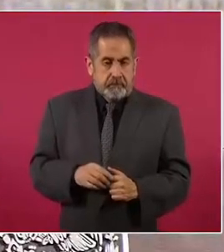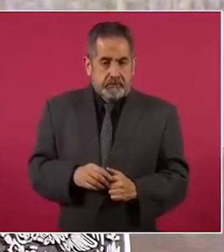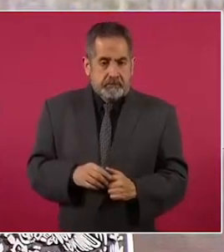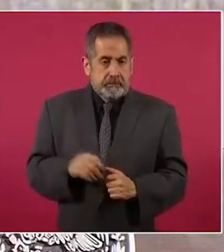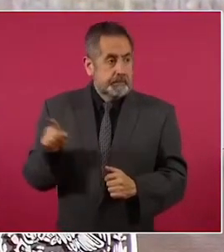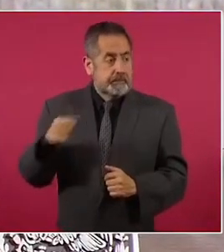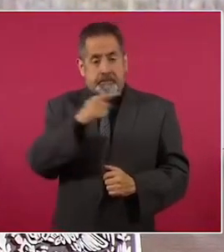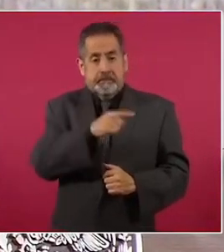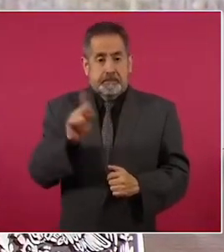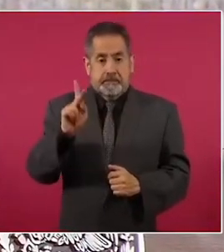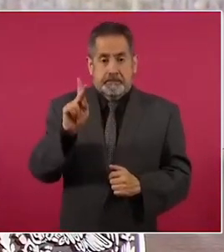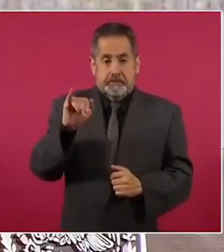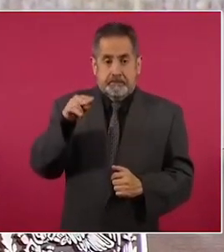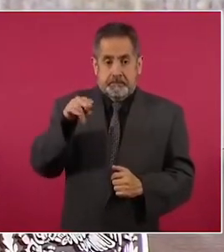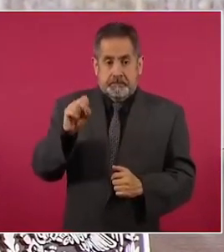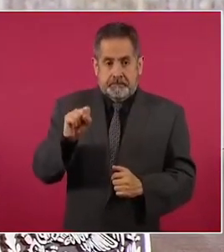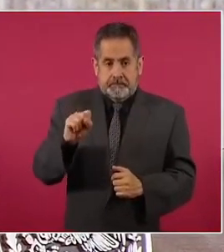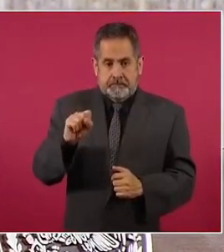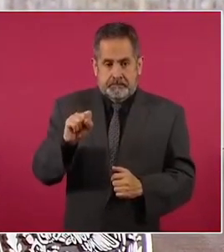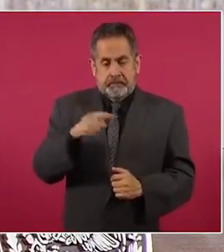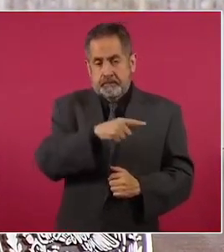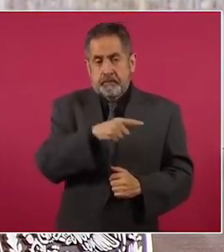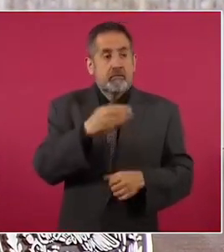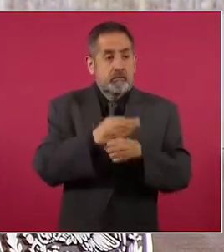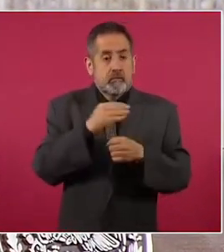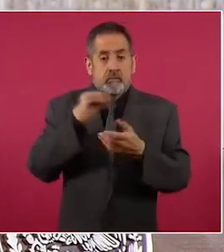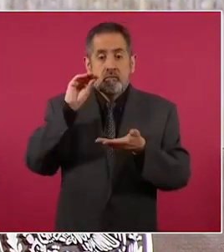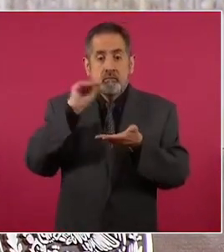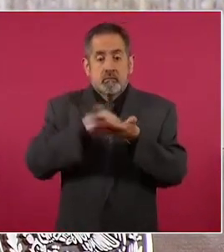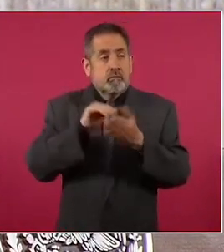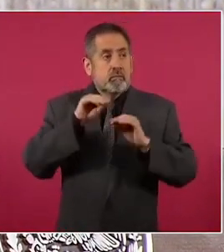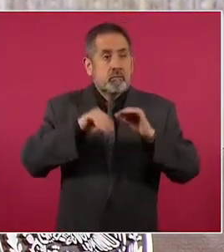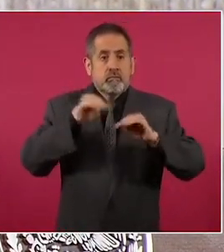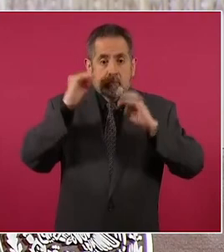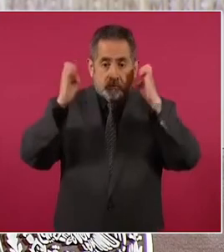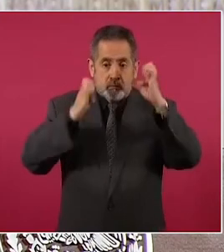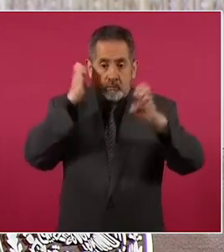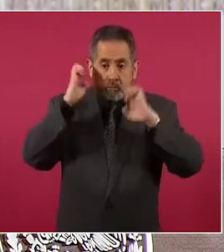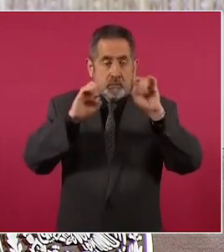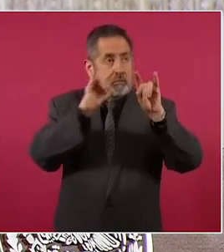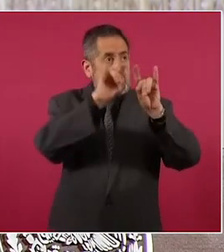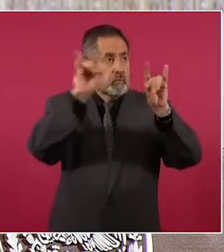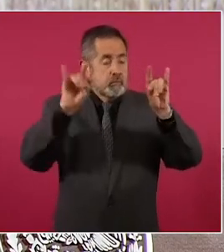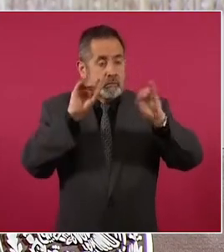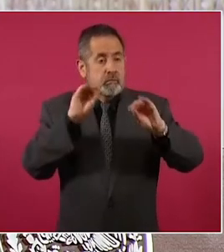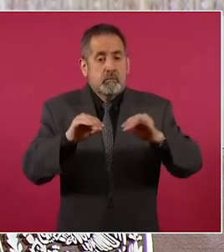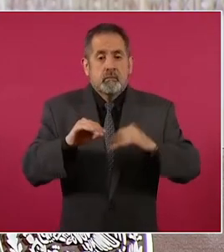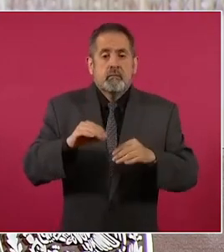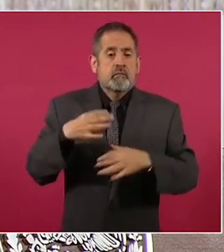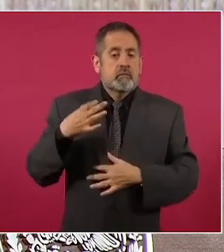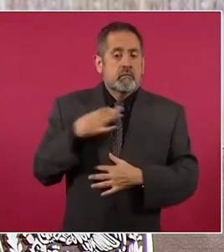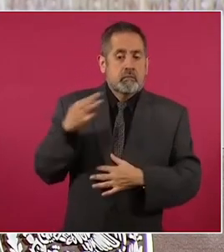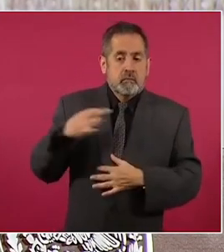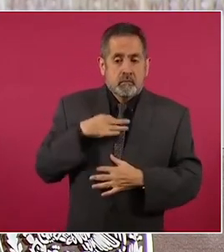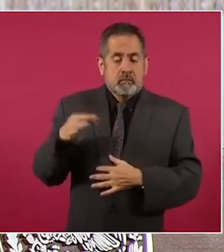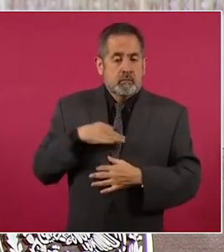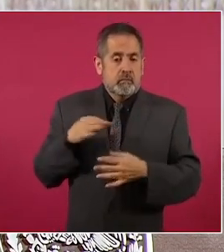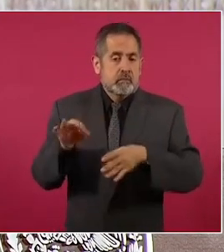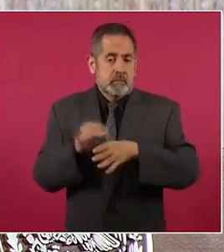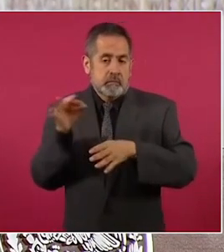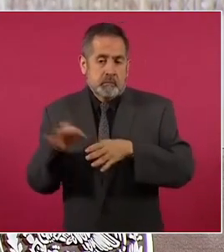Los Pinos, que es un espacio cultural, hay una exposición de bordados,